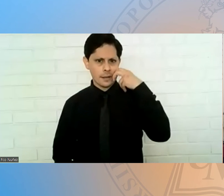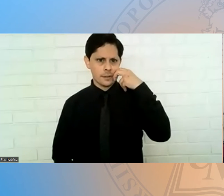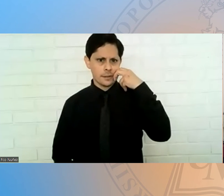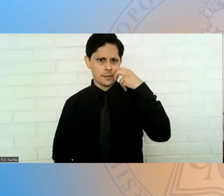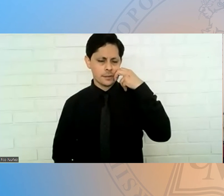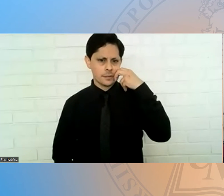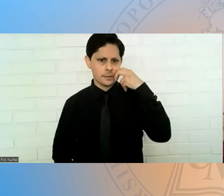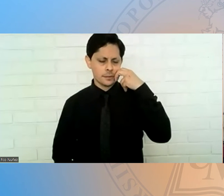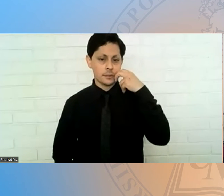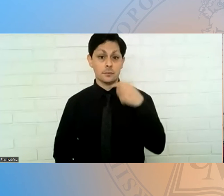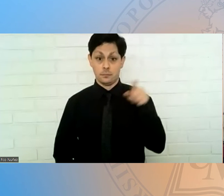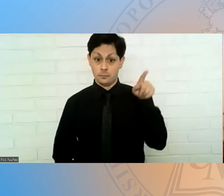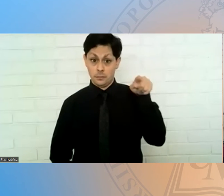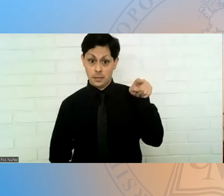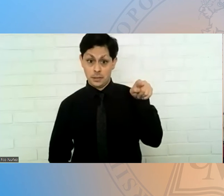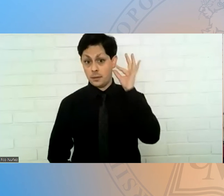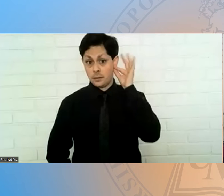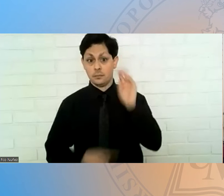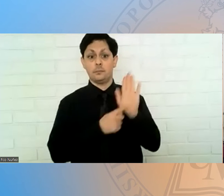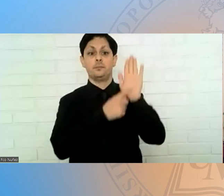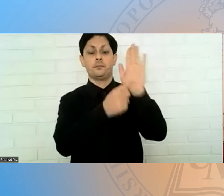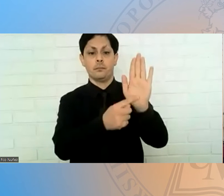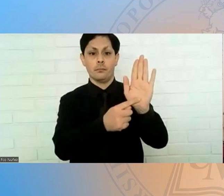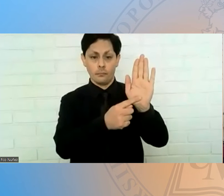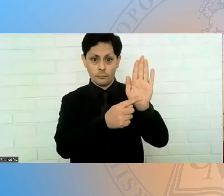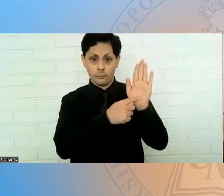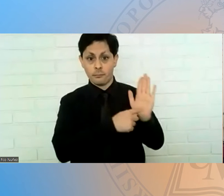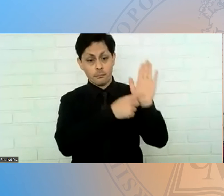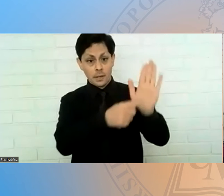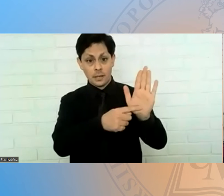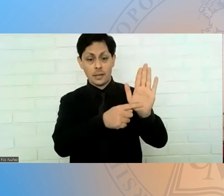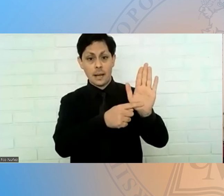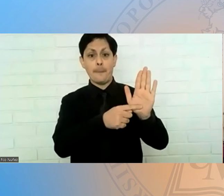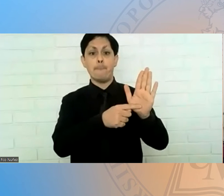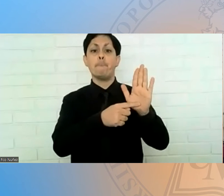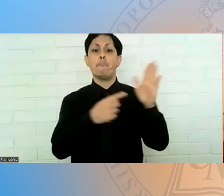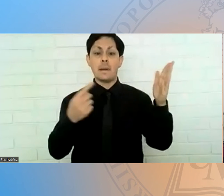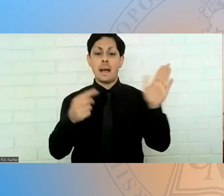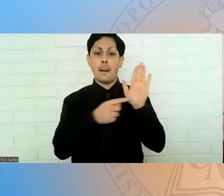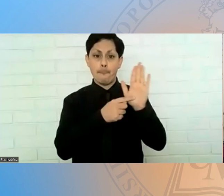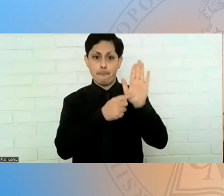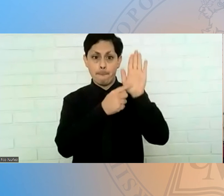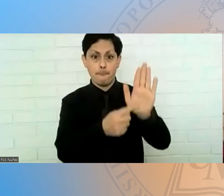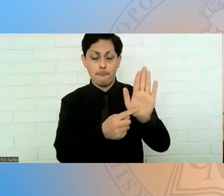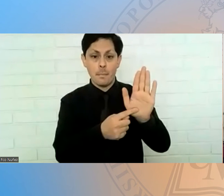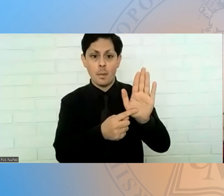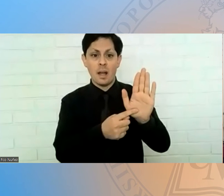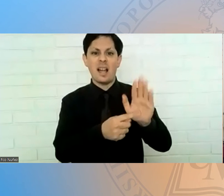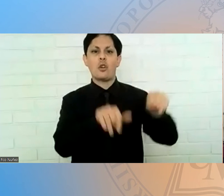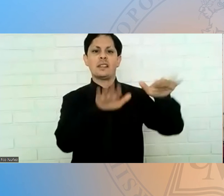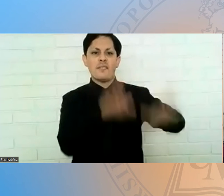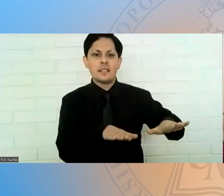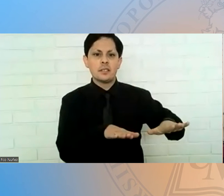las prácticas están interpelando en esta lógica de autogestión, ¿verdad?, a lo